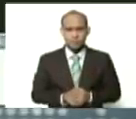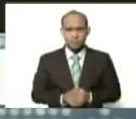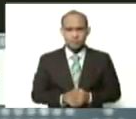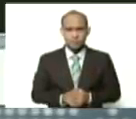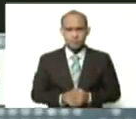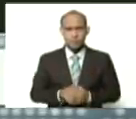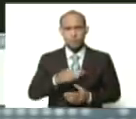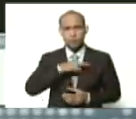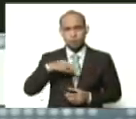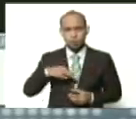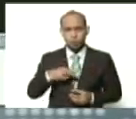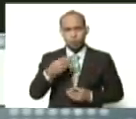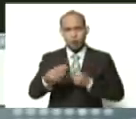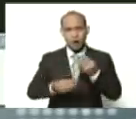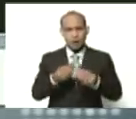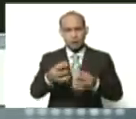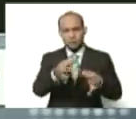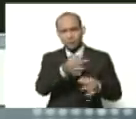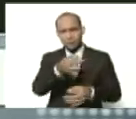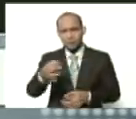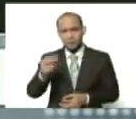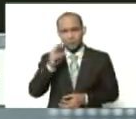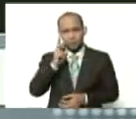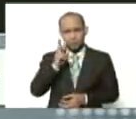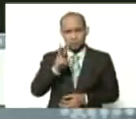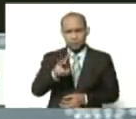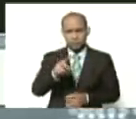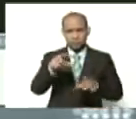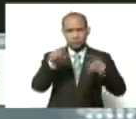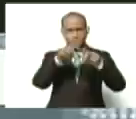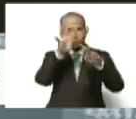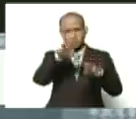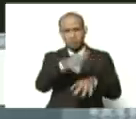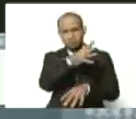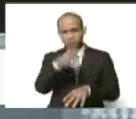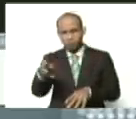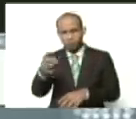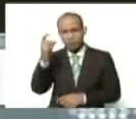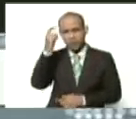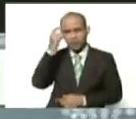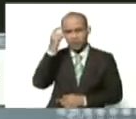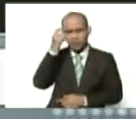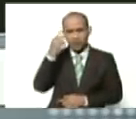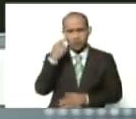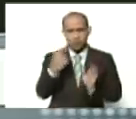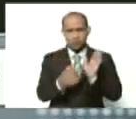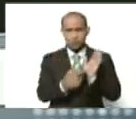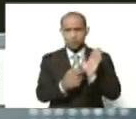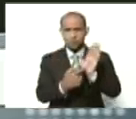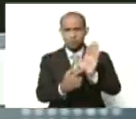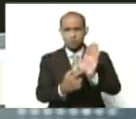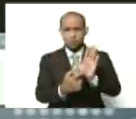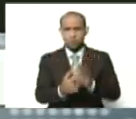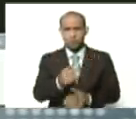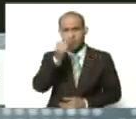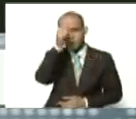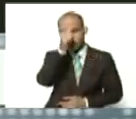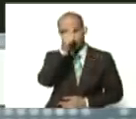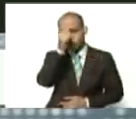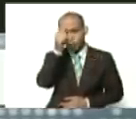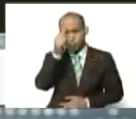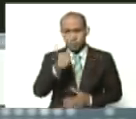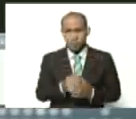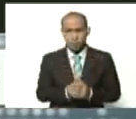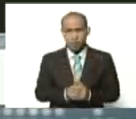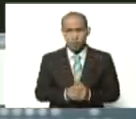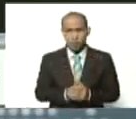Vamos a ser bien exactos, fíjate. Aquí tengo el calendario. El Domingo de Ramos,